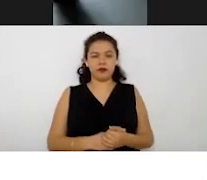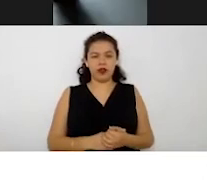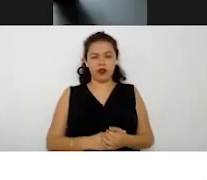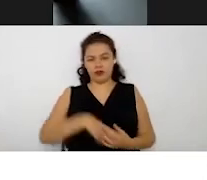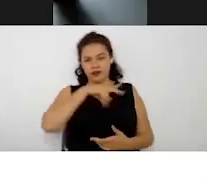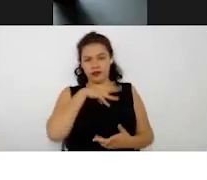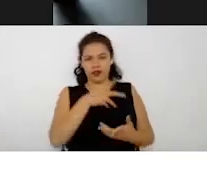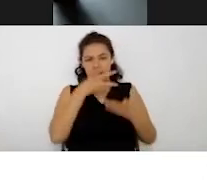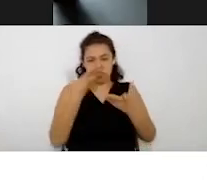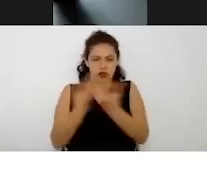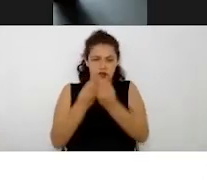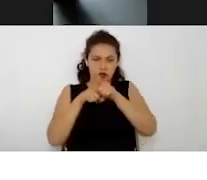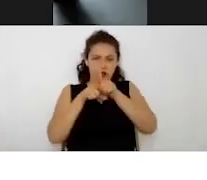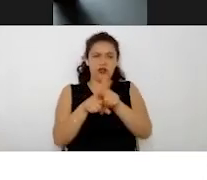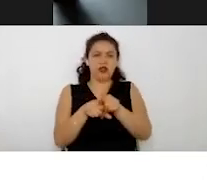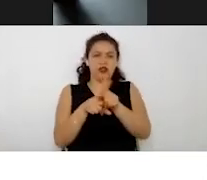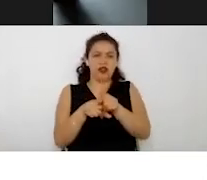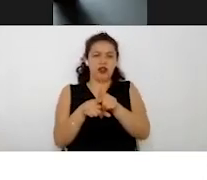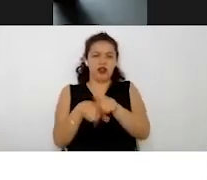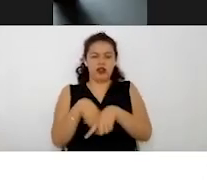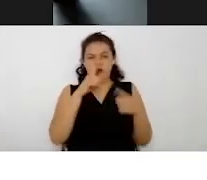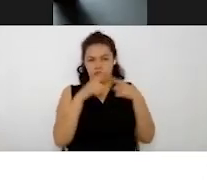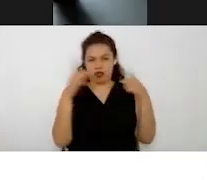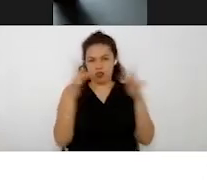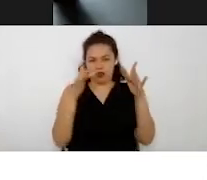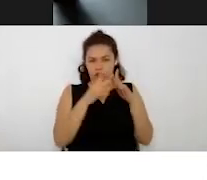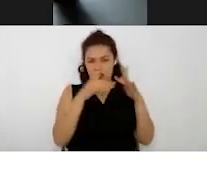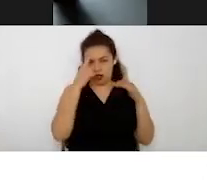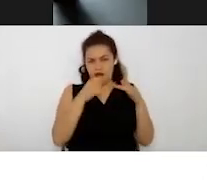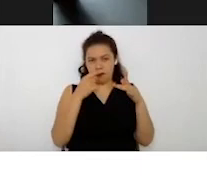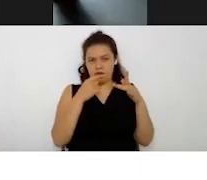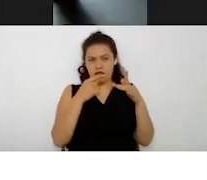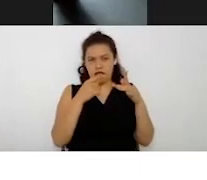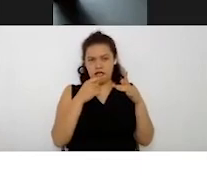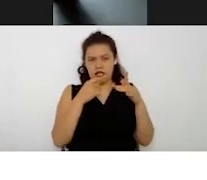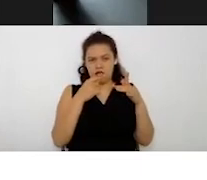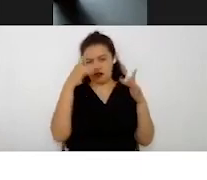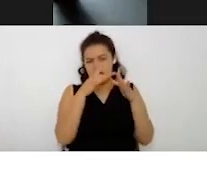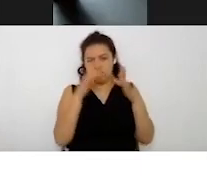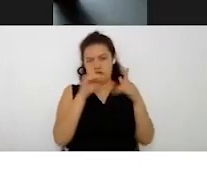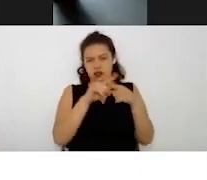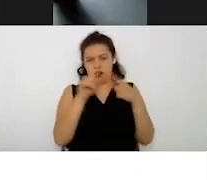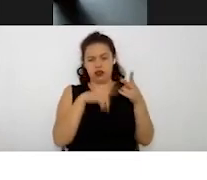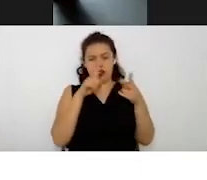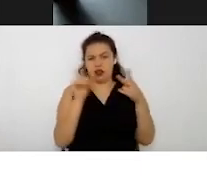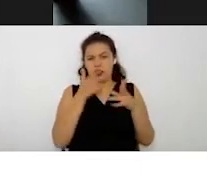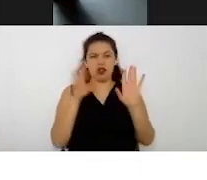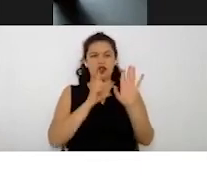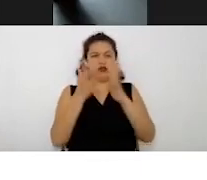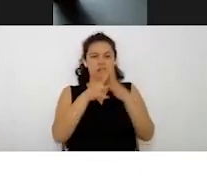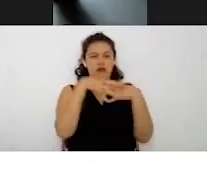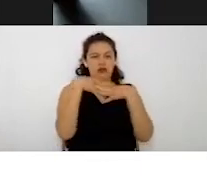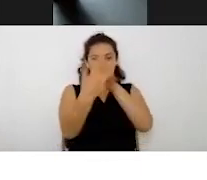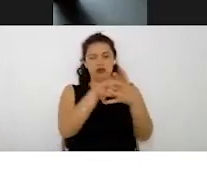de la mano, una va a ser el contacto con el pecho. La otra simplemente la voy a entrelazar. ¿De